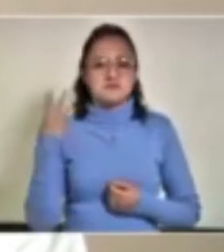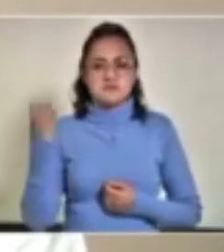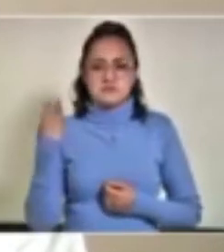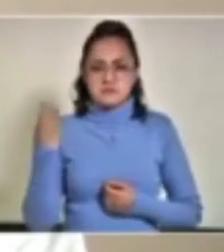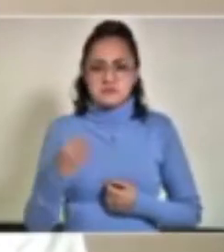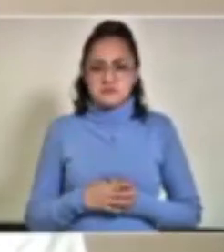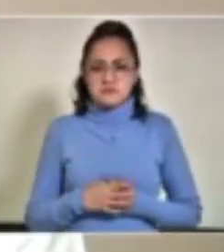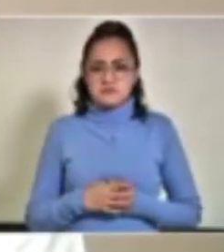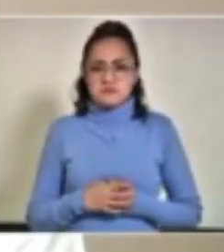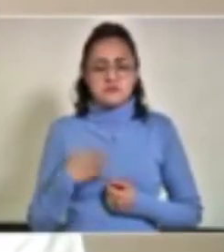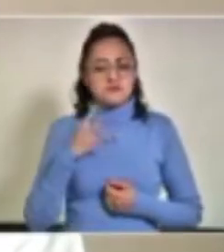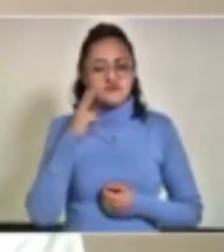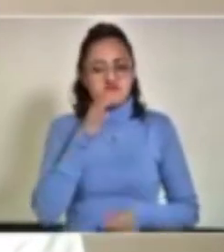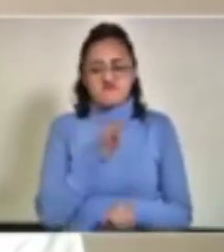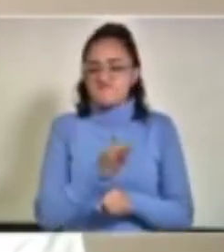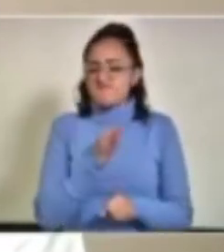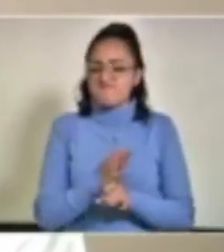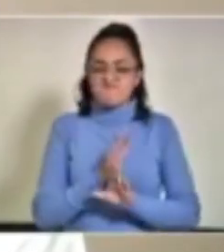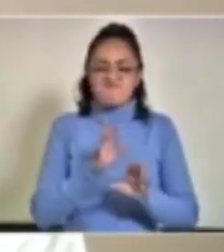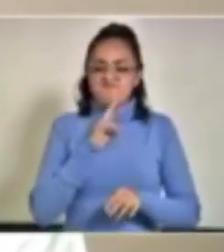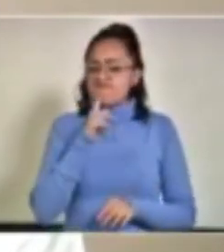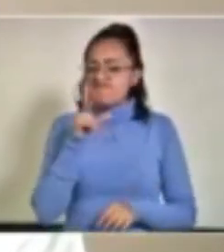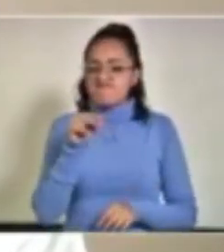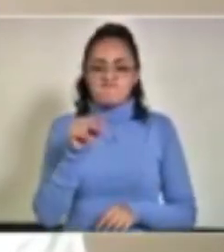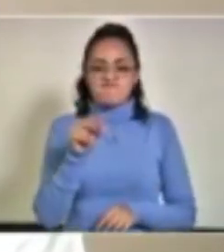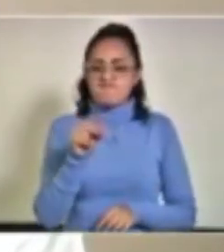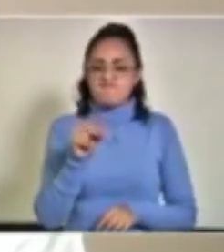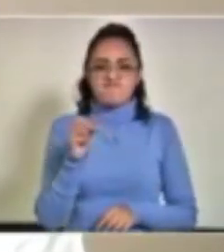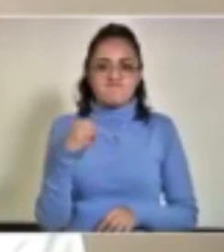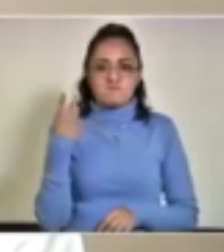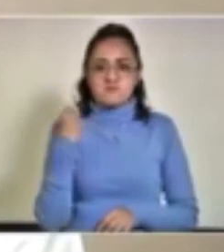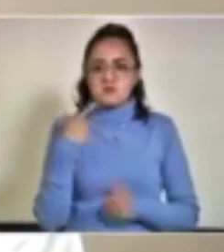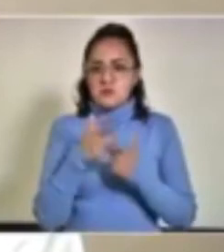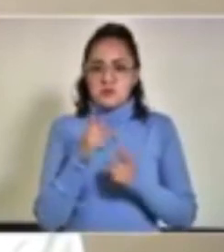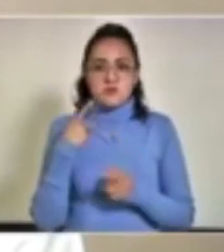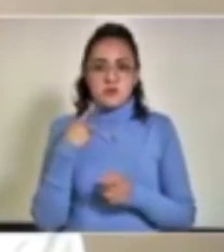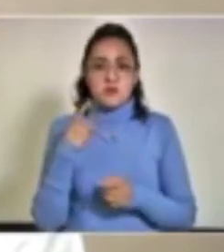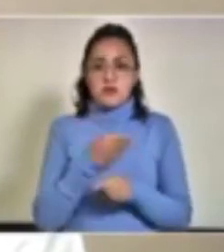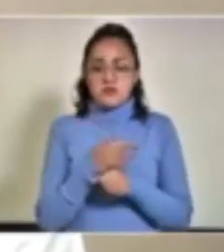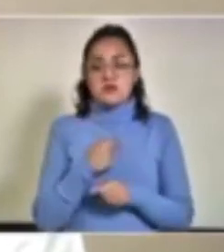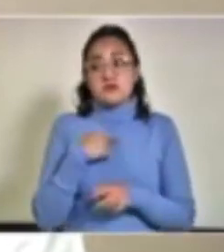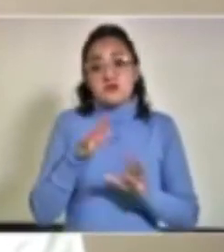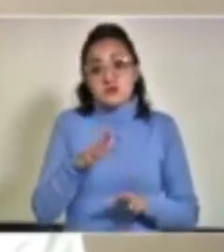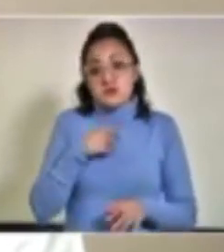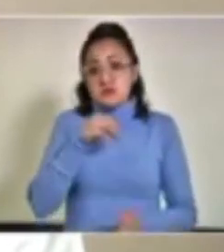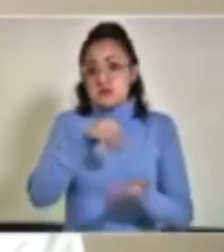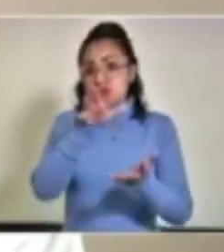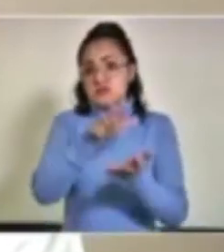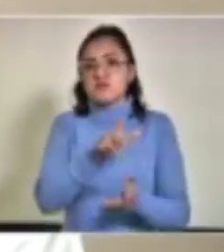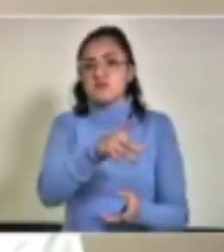no veo condiciones no seré yo quien defina eso porque eso es vida